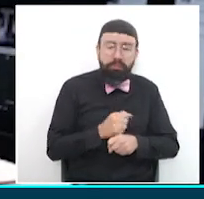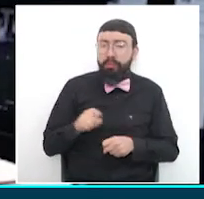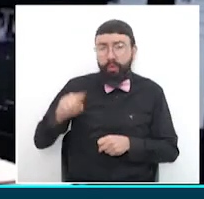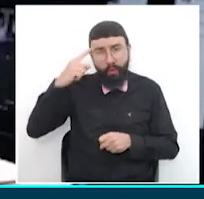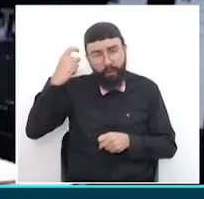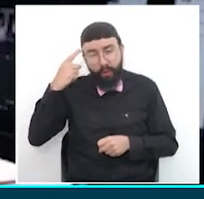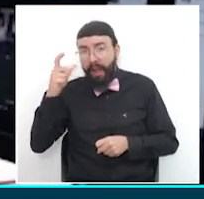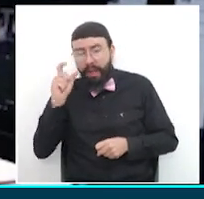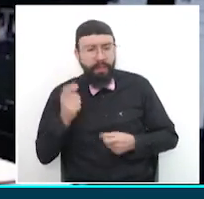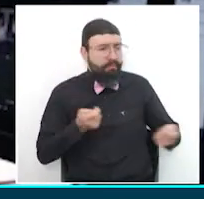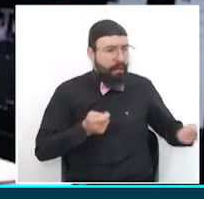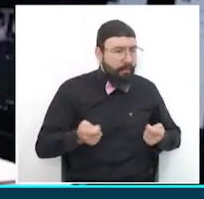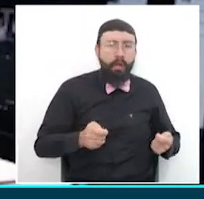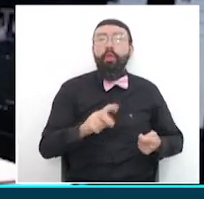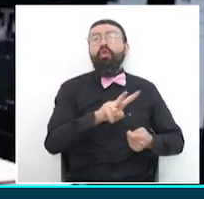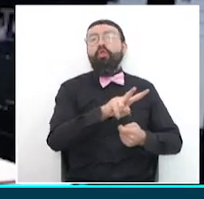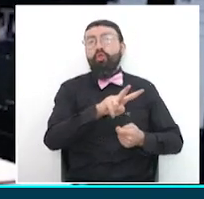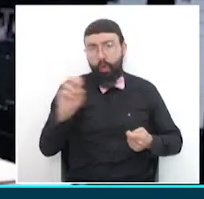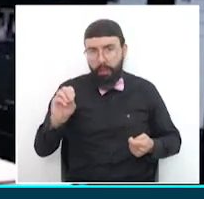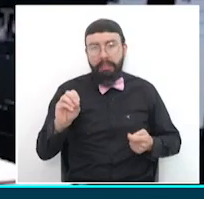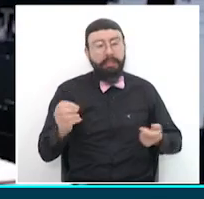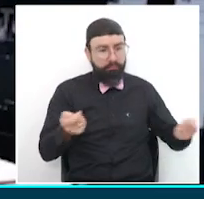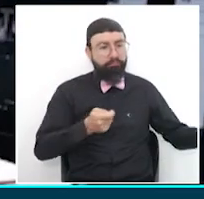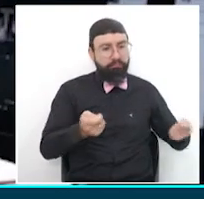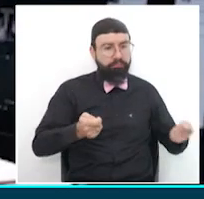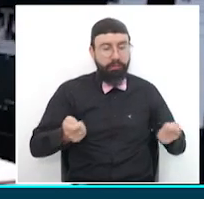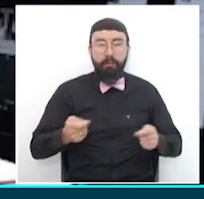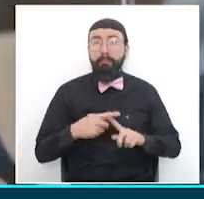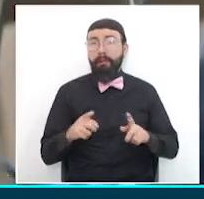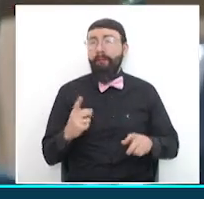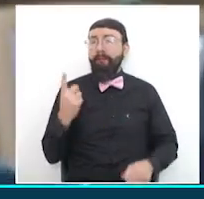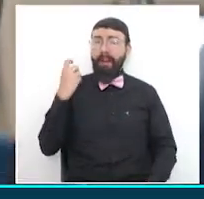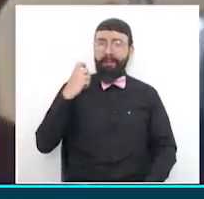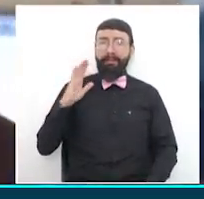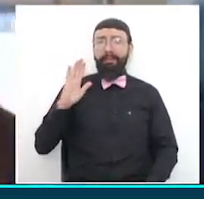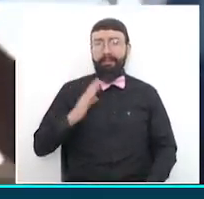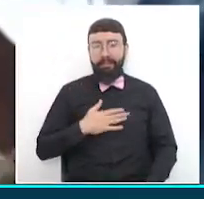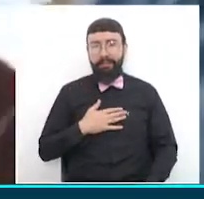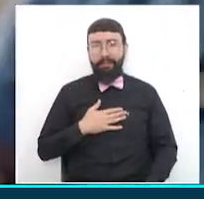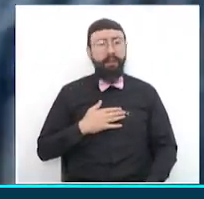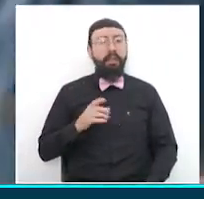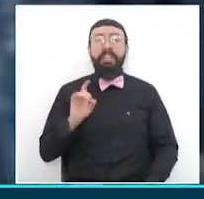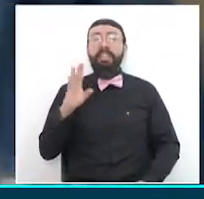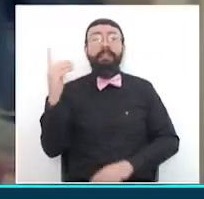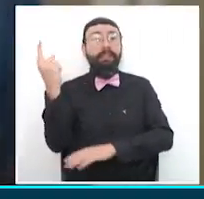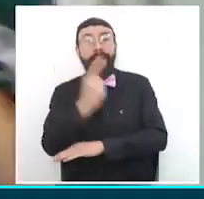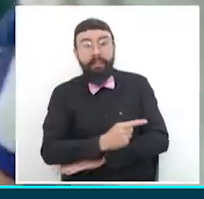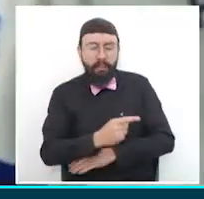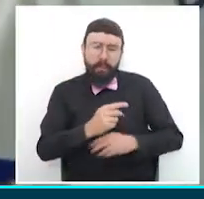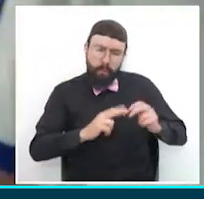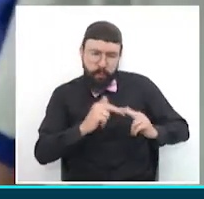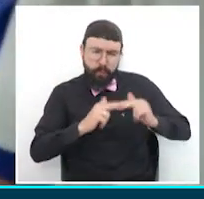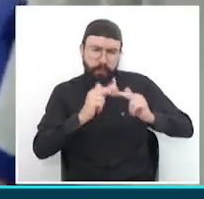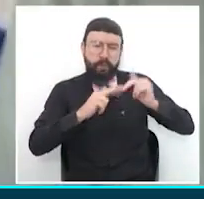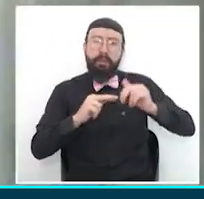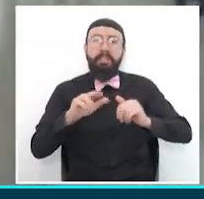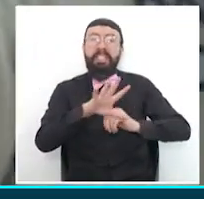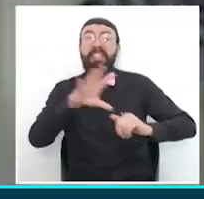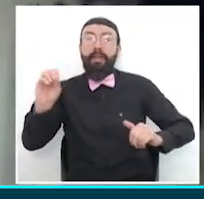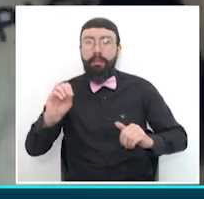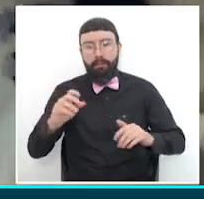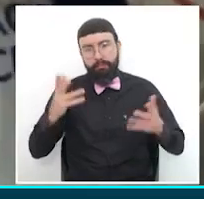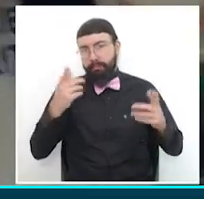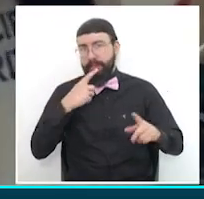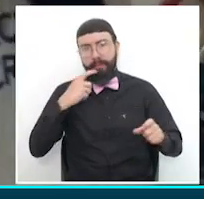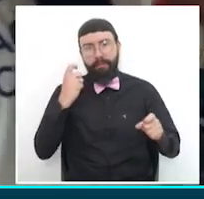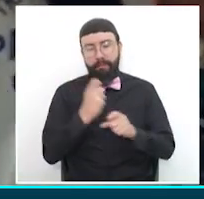más de 200 camas de cuidados intensivos, pues no tenemos la posibilidad en menos de 15 días de avanzar a 500 camas de UCI. Segundo